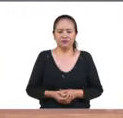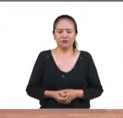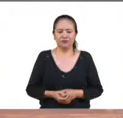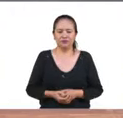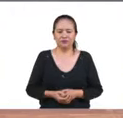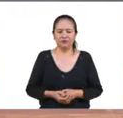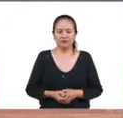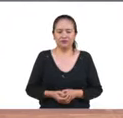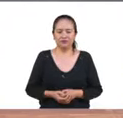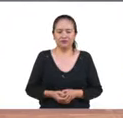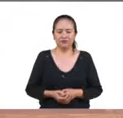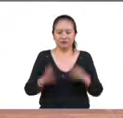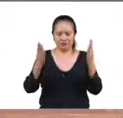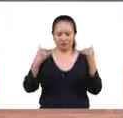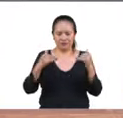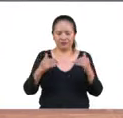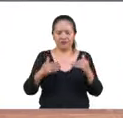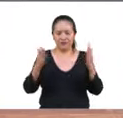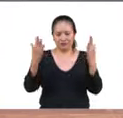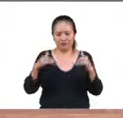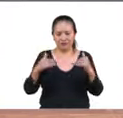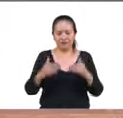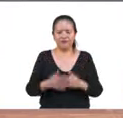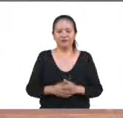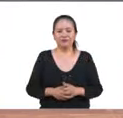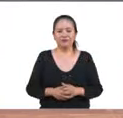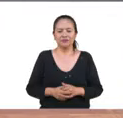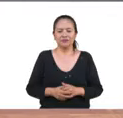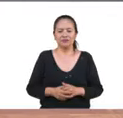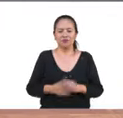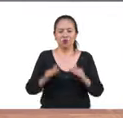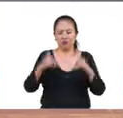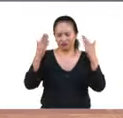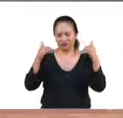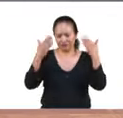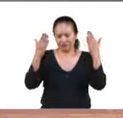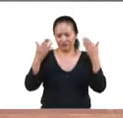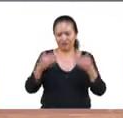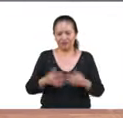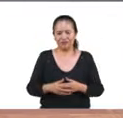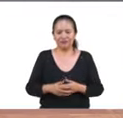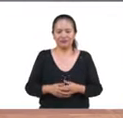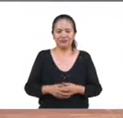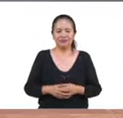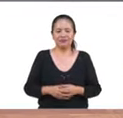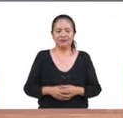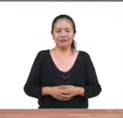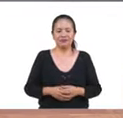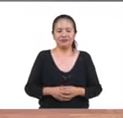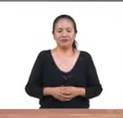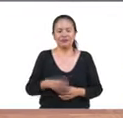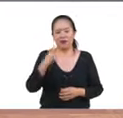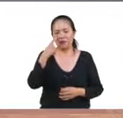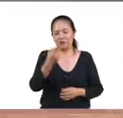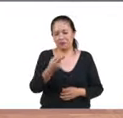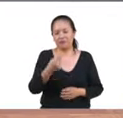No, la que sigue. La que sigue. Ah, o anterior. Más para atrás. Ahí,